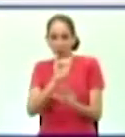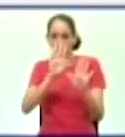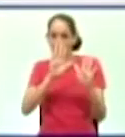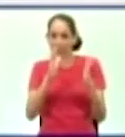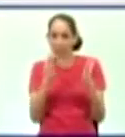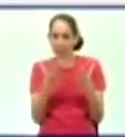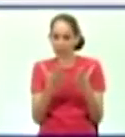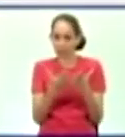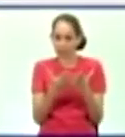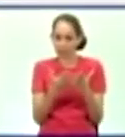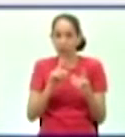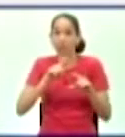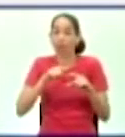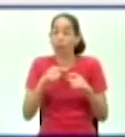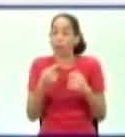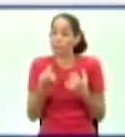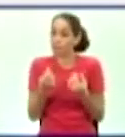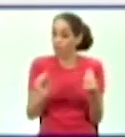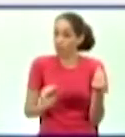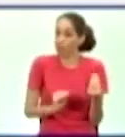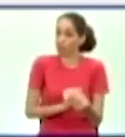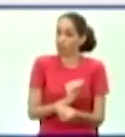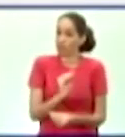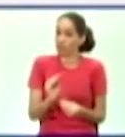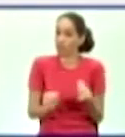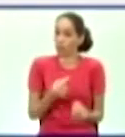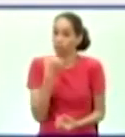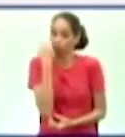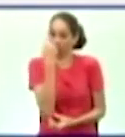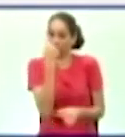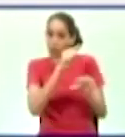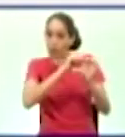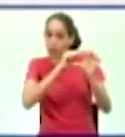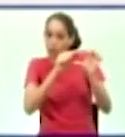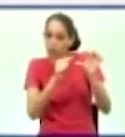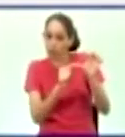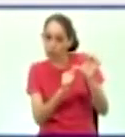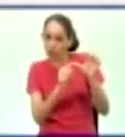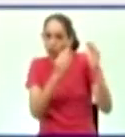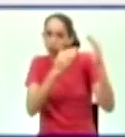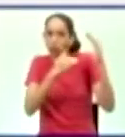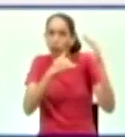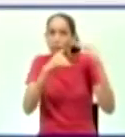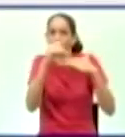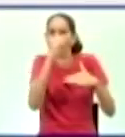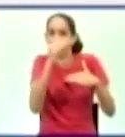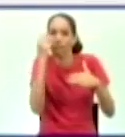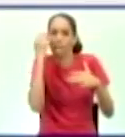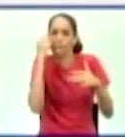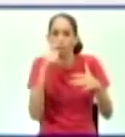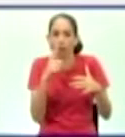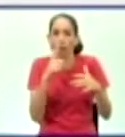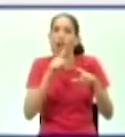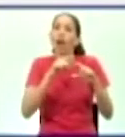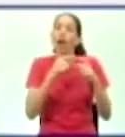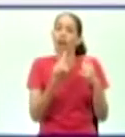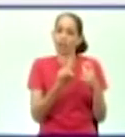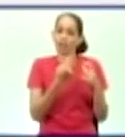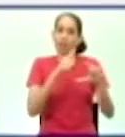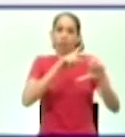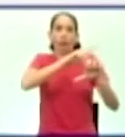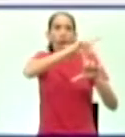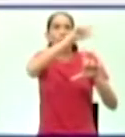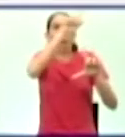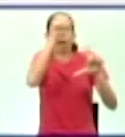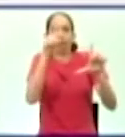mayor amplitud que la otra, entonces al ángulo mayor le va a corresponder el arco mayor. Y, por